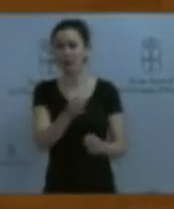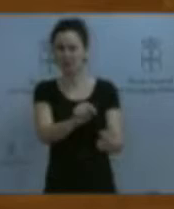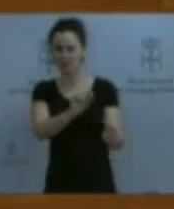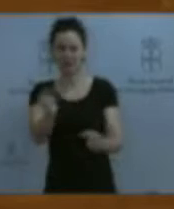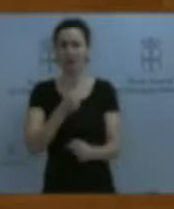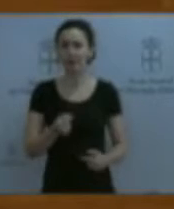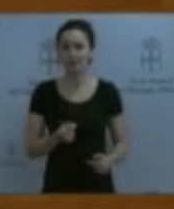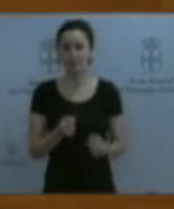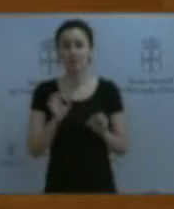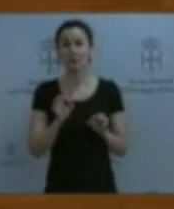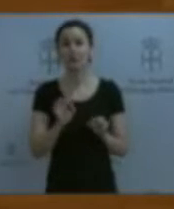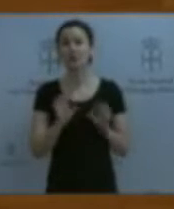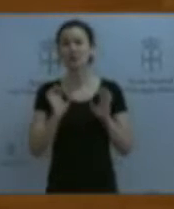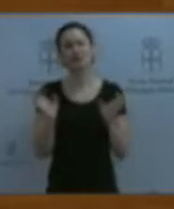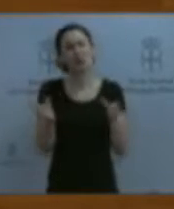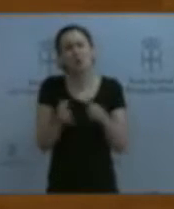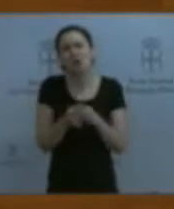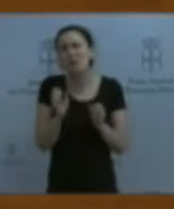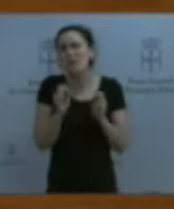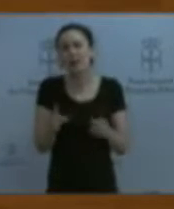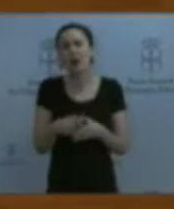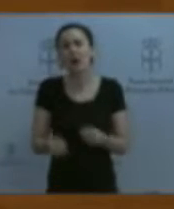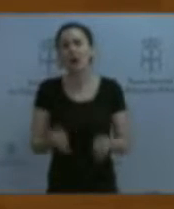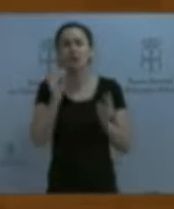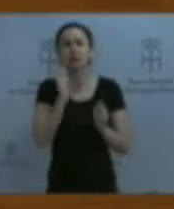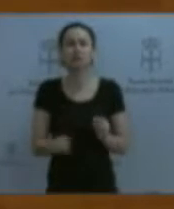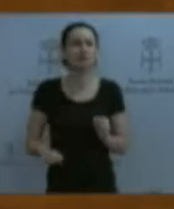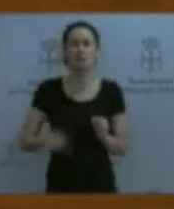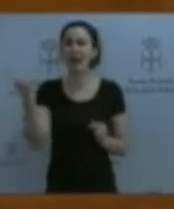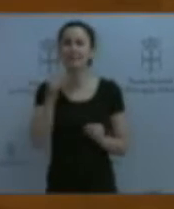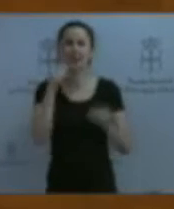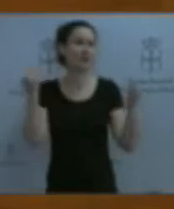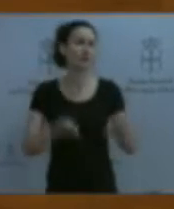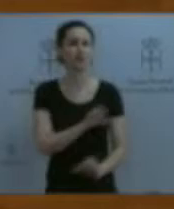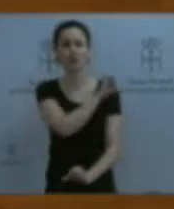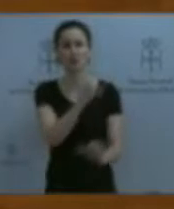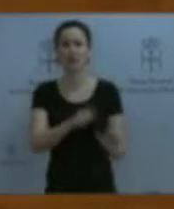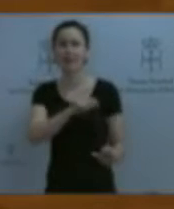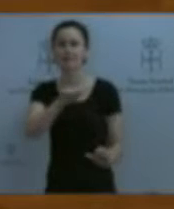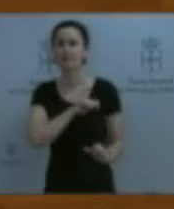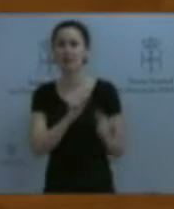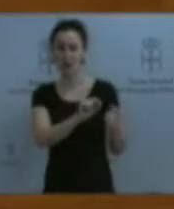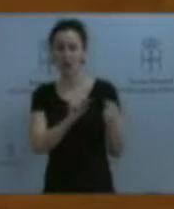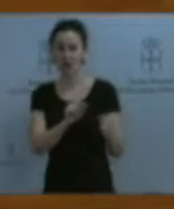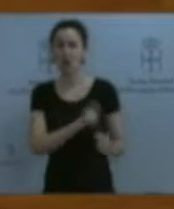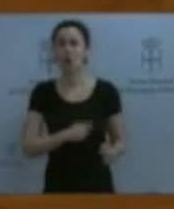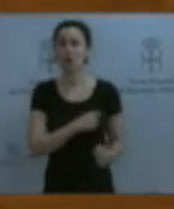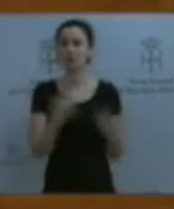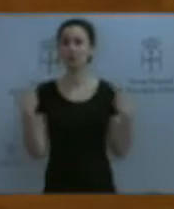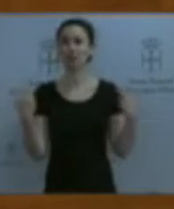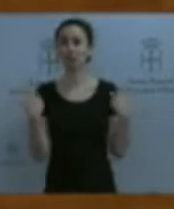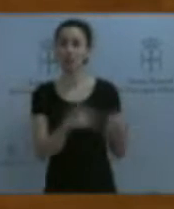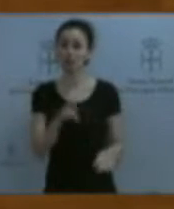más corrupto de la historia de la democracia española. Como ya dijimos en nuestra fijación de posición en la Comisión de Hacienda, en